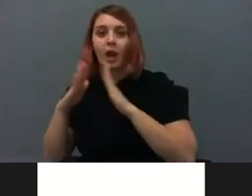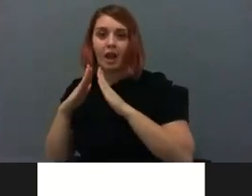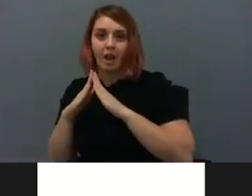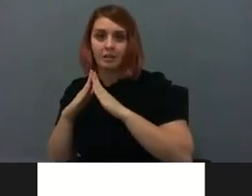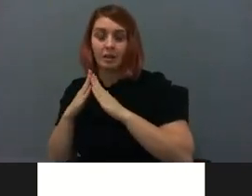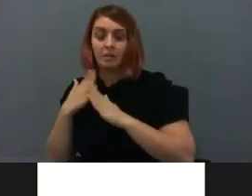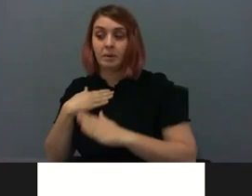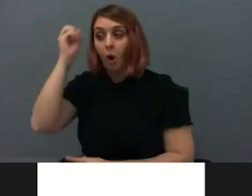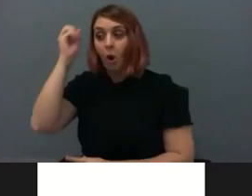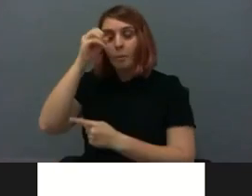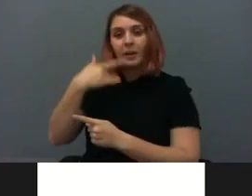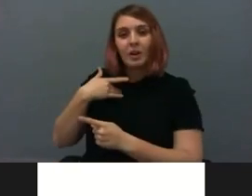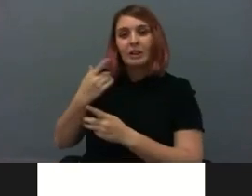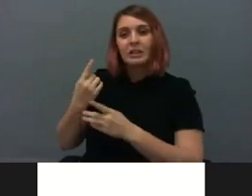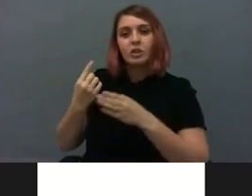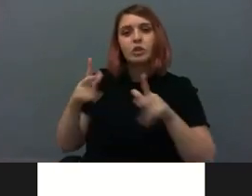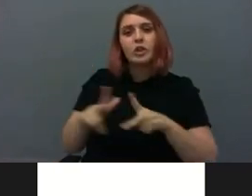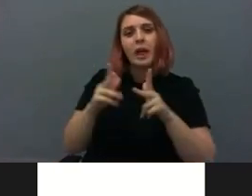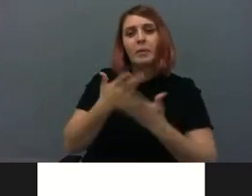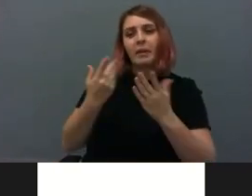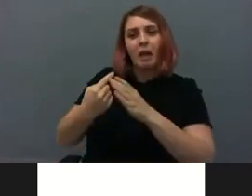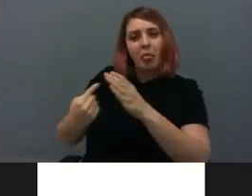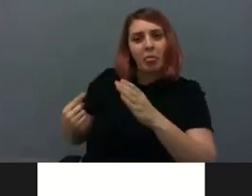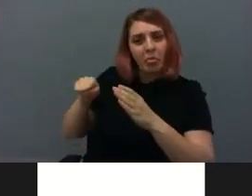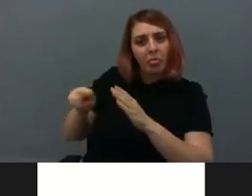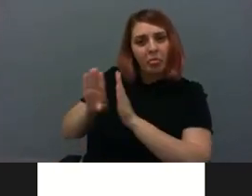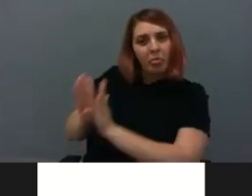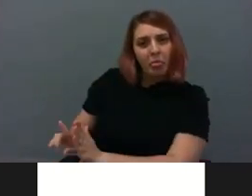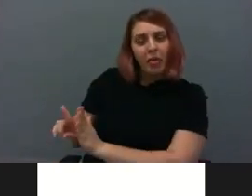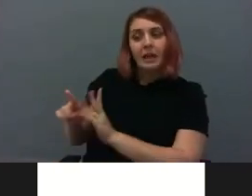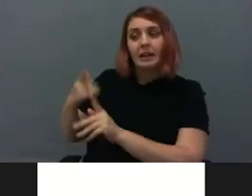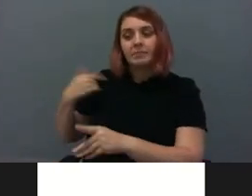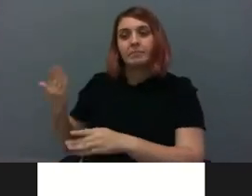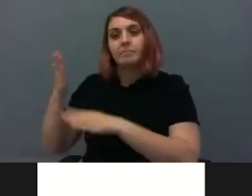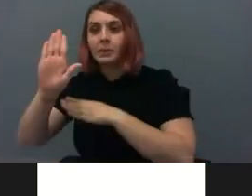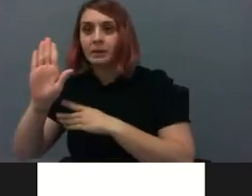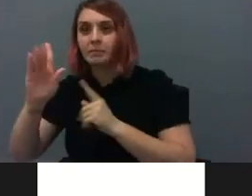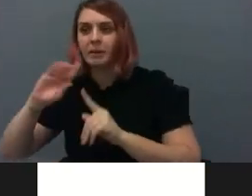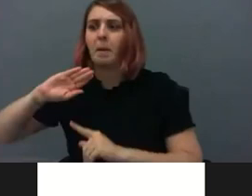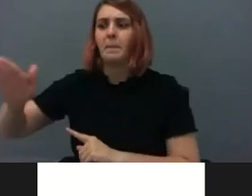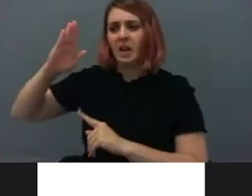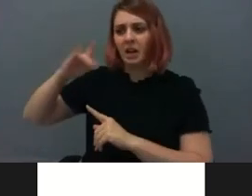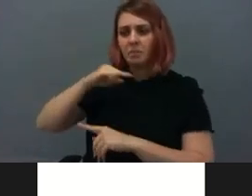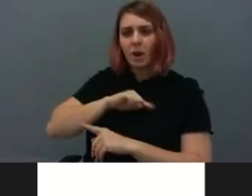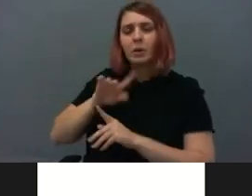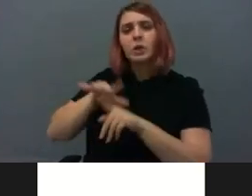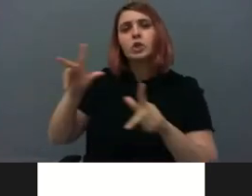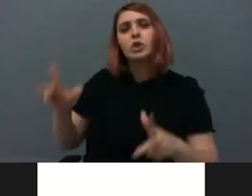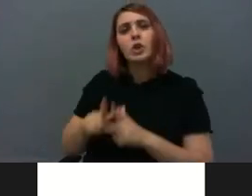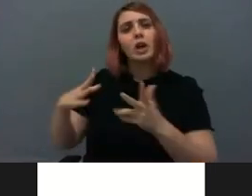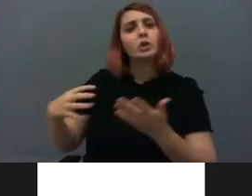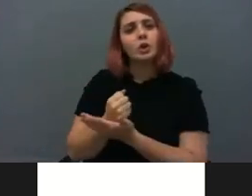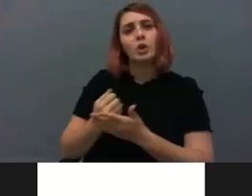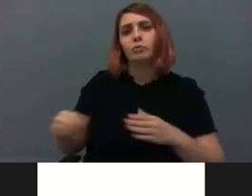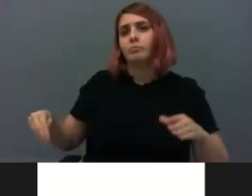mi parecer, las marginadas de una sociedad moderna. Son las que dan la cara y se llevan los golpes morales de una sociedad en la que estamos incluidos